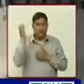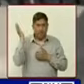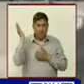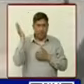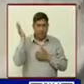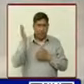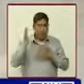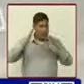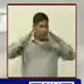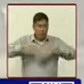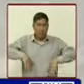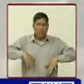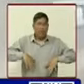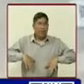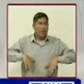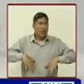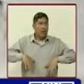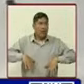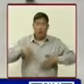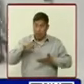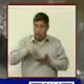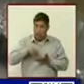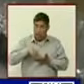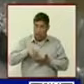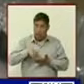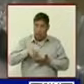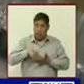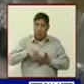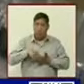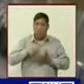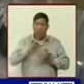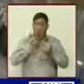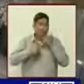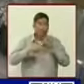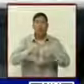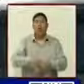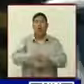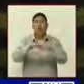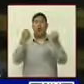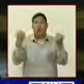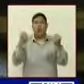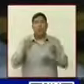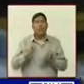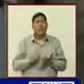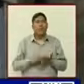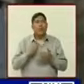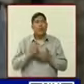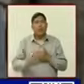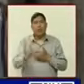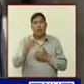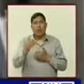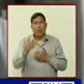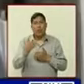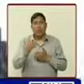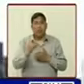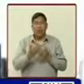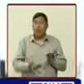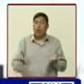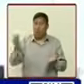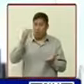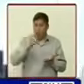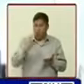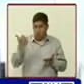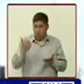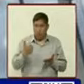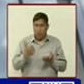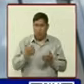donde ha colapsado la losa, de aquí se ha colgado la losa y se ha roto prácticamente, ¿no? Entonces, a partir de este punto se ha repuesto.